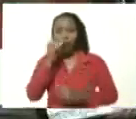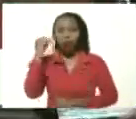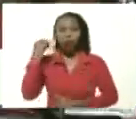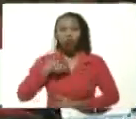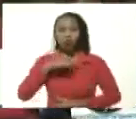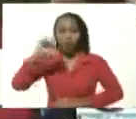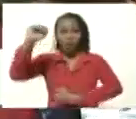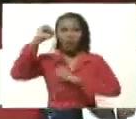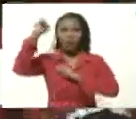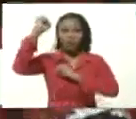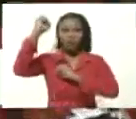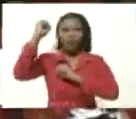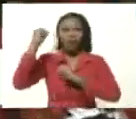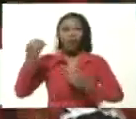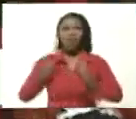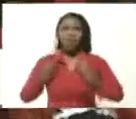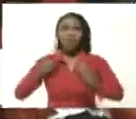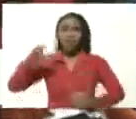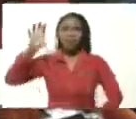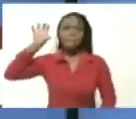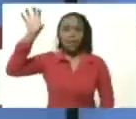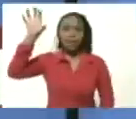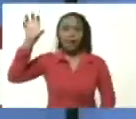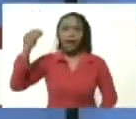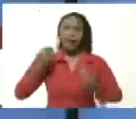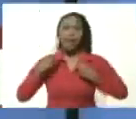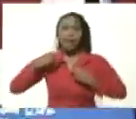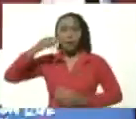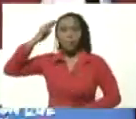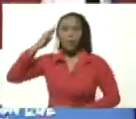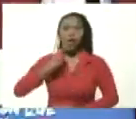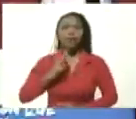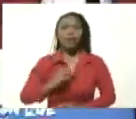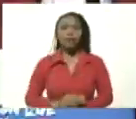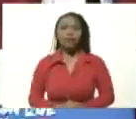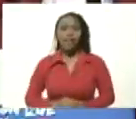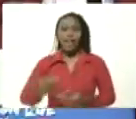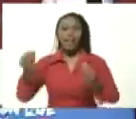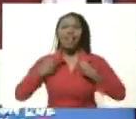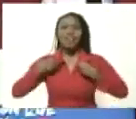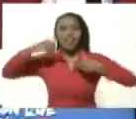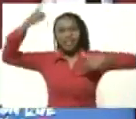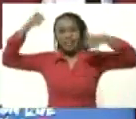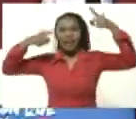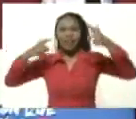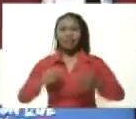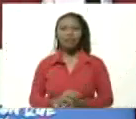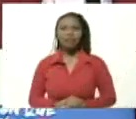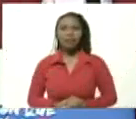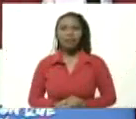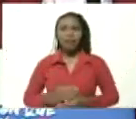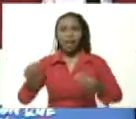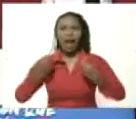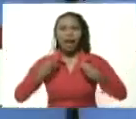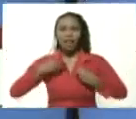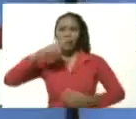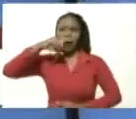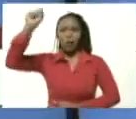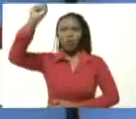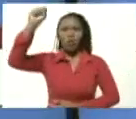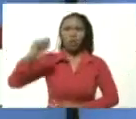venceremos. ¡Que viva la patria! ¡Que viva Bolívar! ¡Que viva Chávez! ¡Que viva